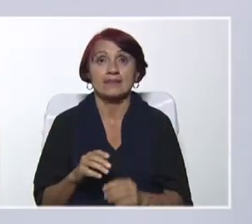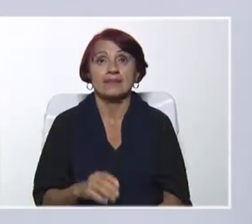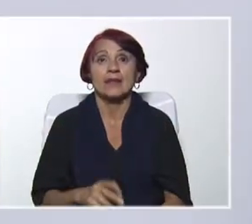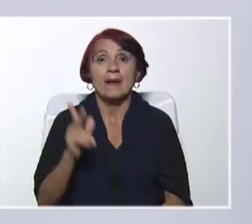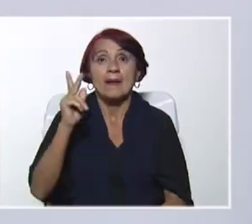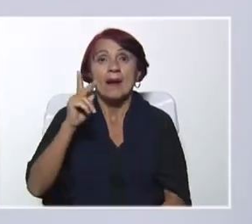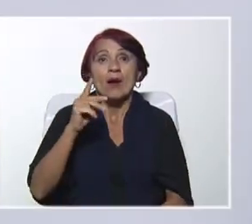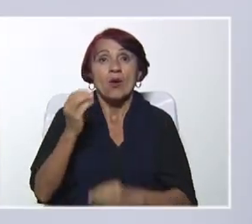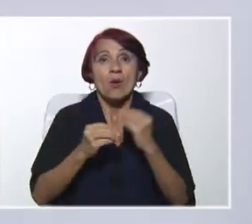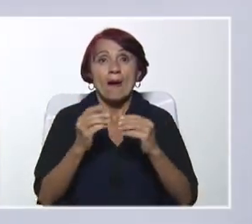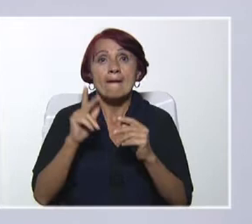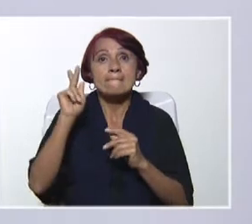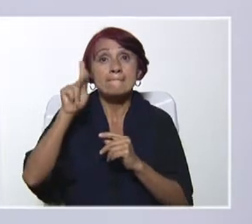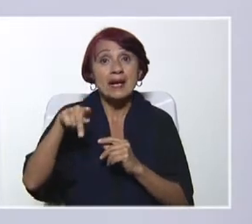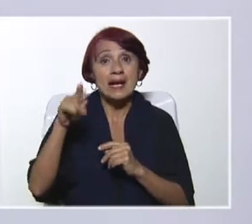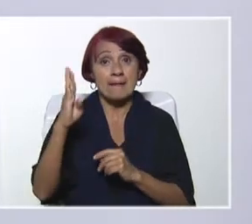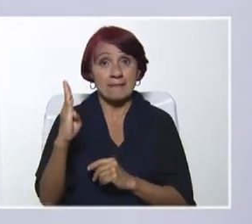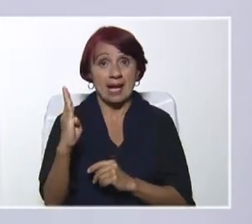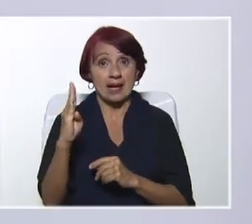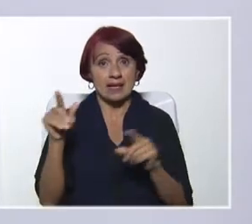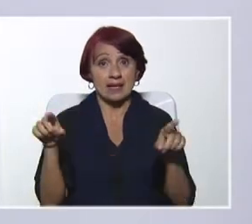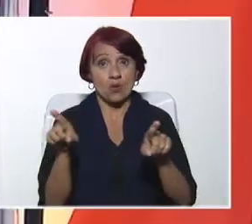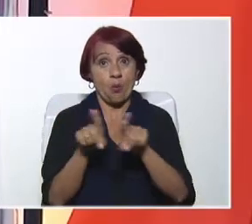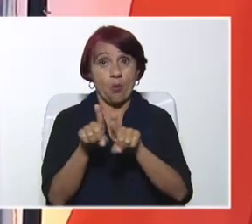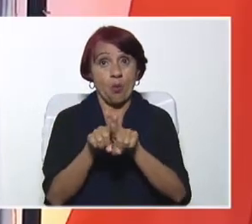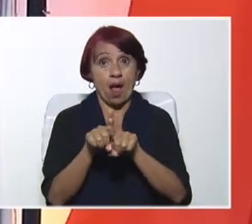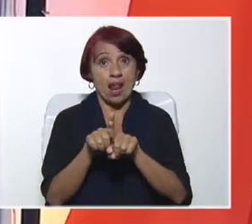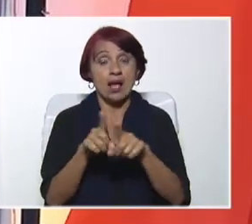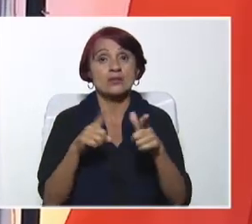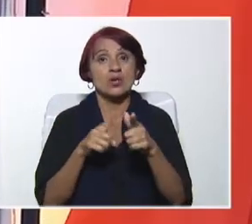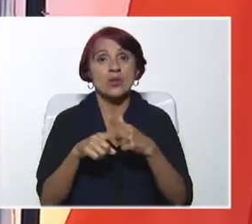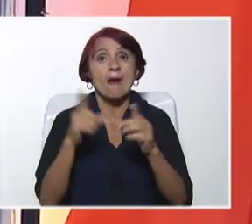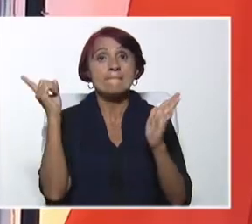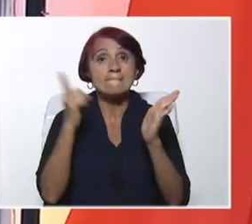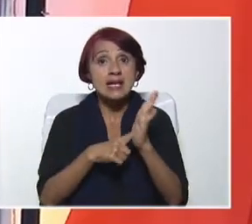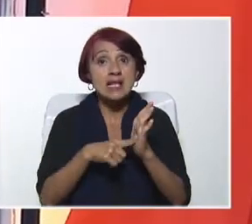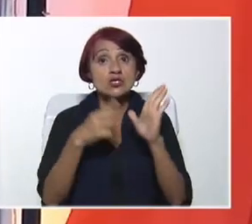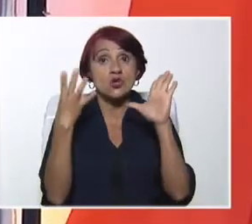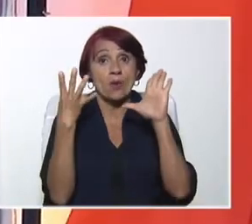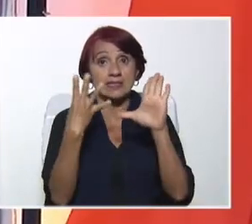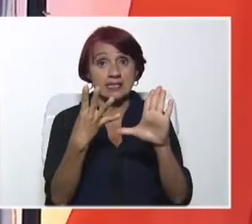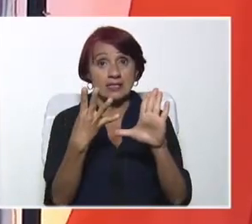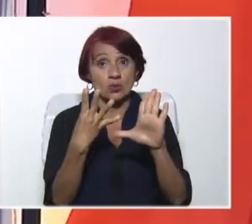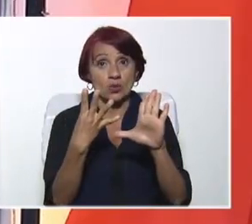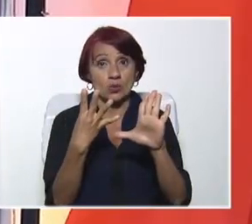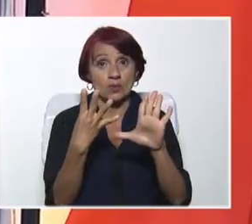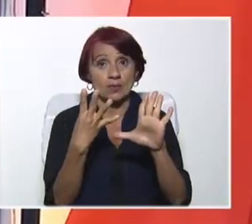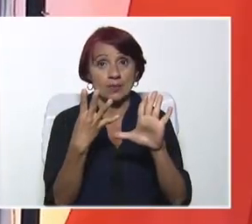con una altura de 4.978